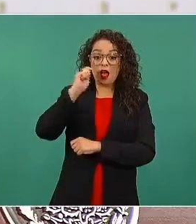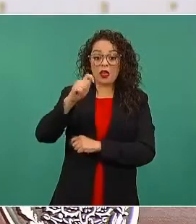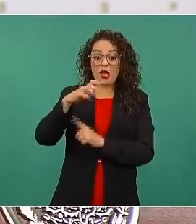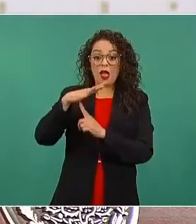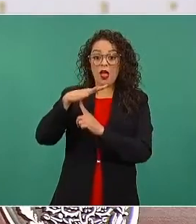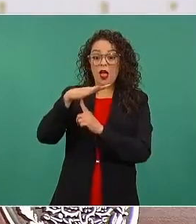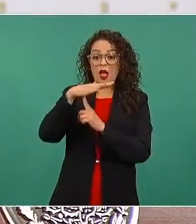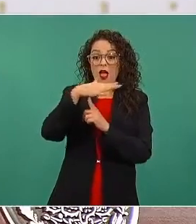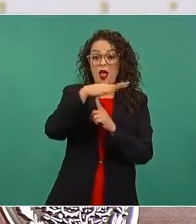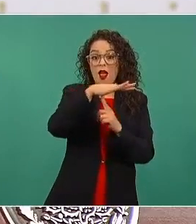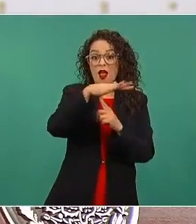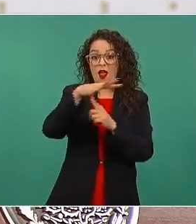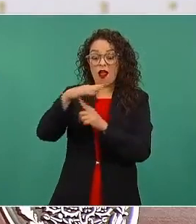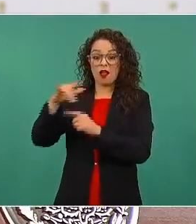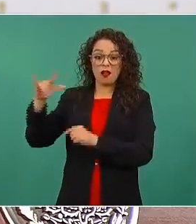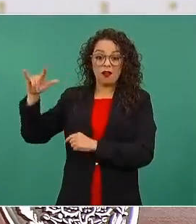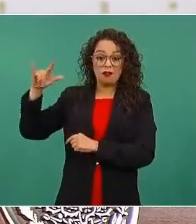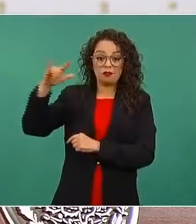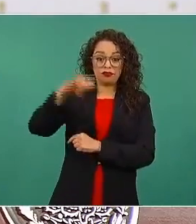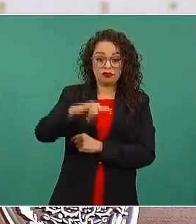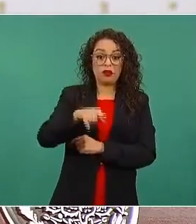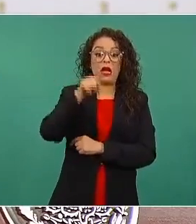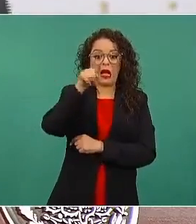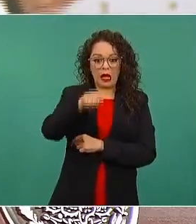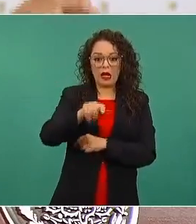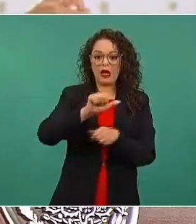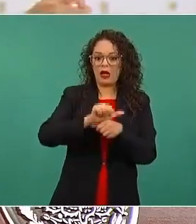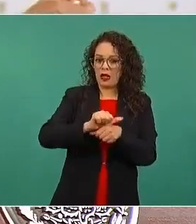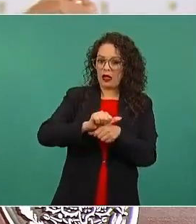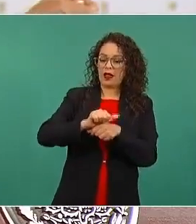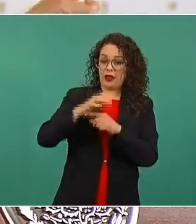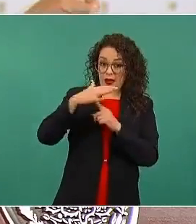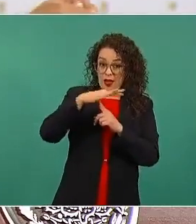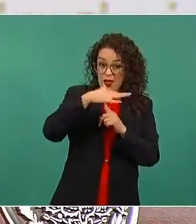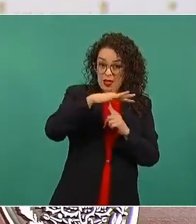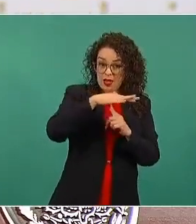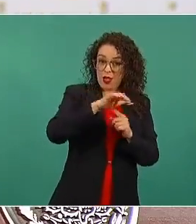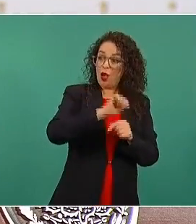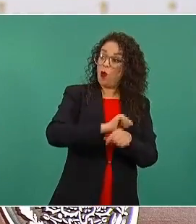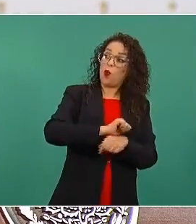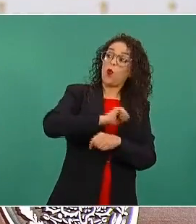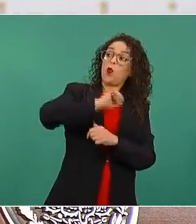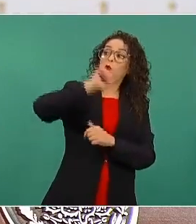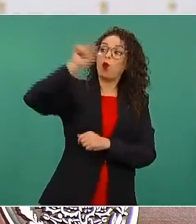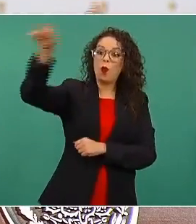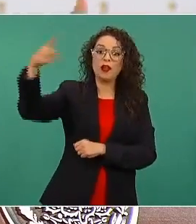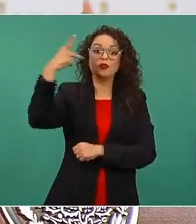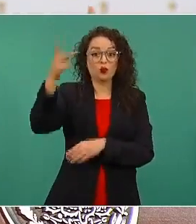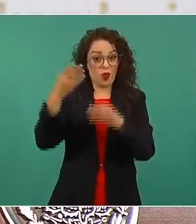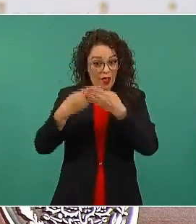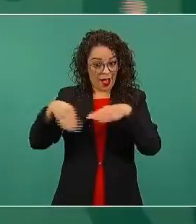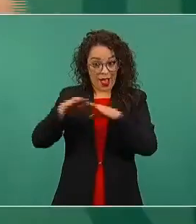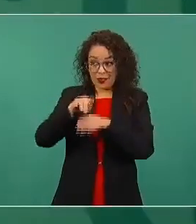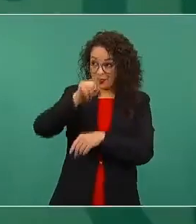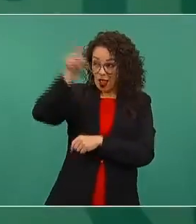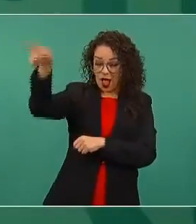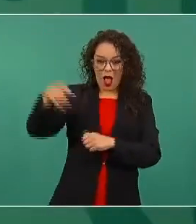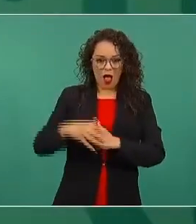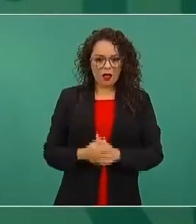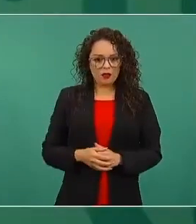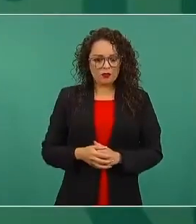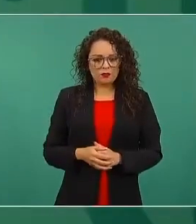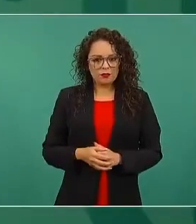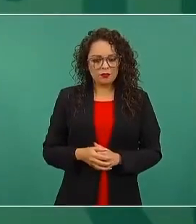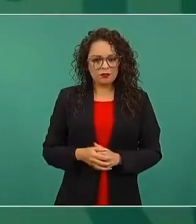Entonces, ahí se traslada en helicóptero a su residencia. Pero una